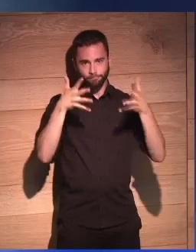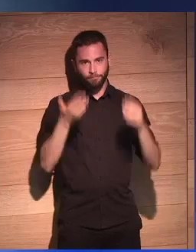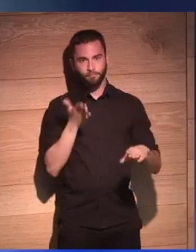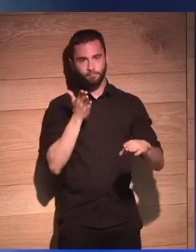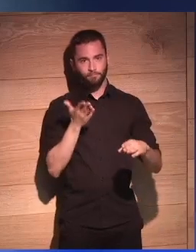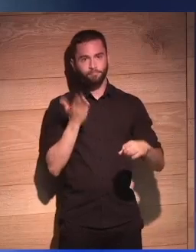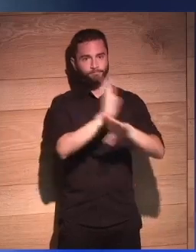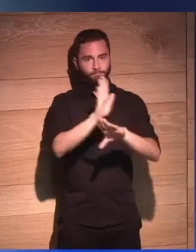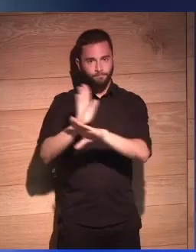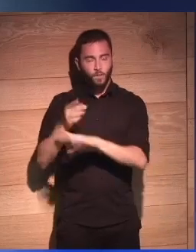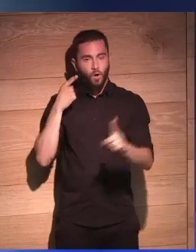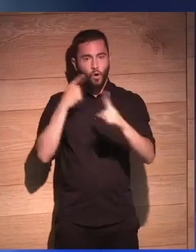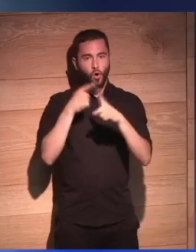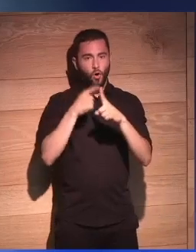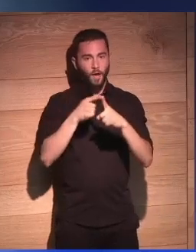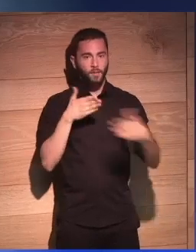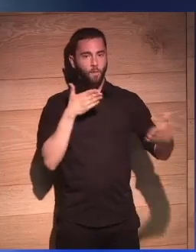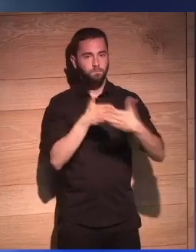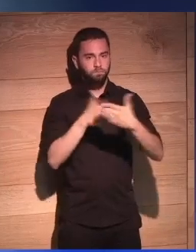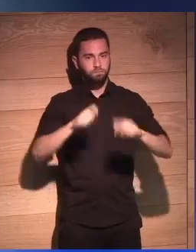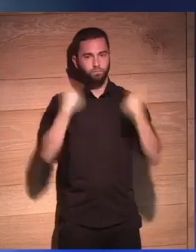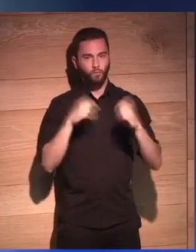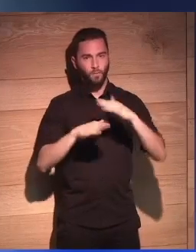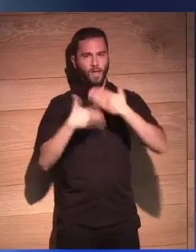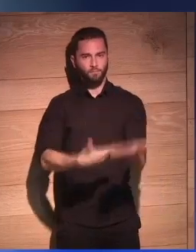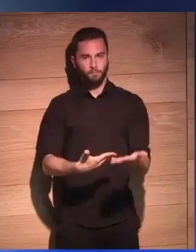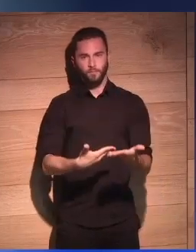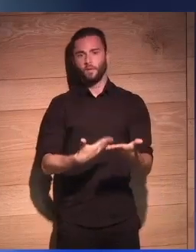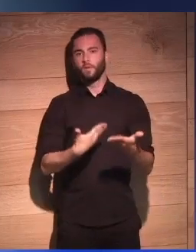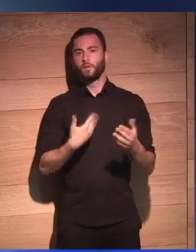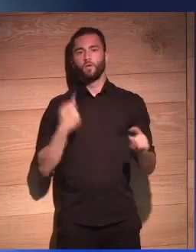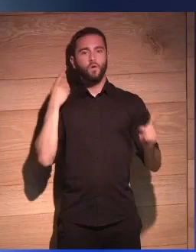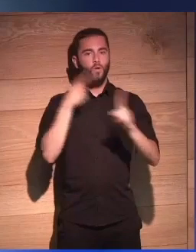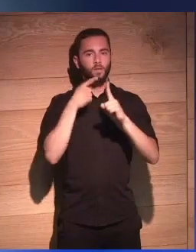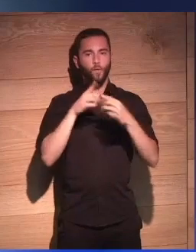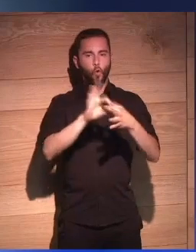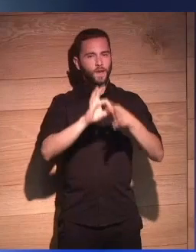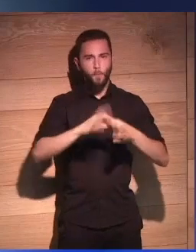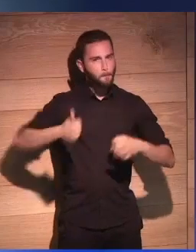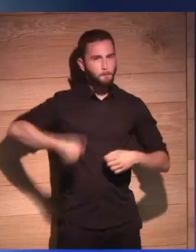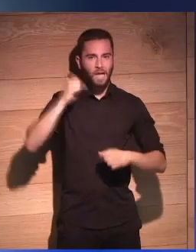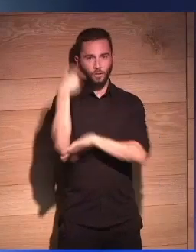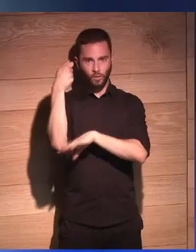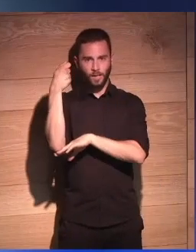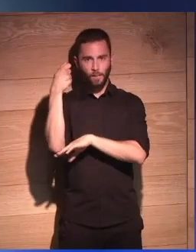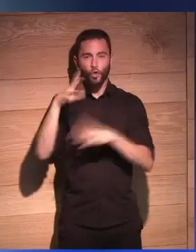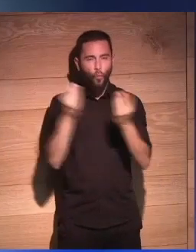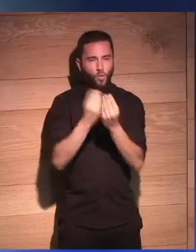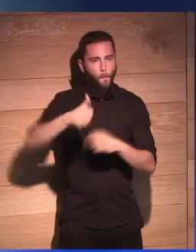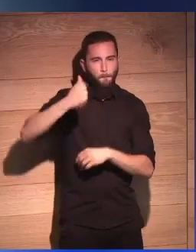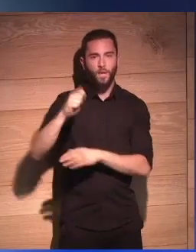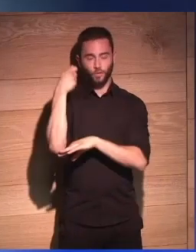para romper esas barreras para que volvamos a estar más unidos y más